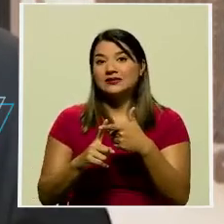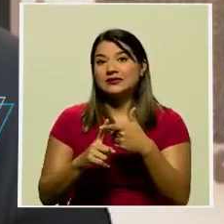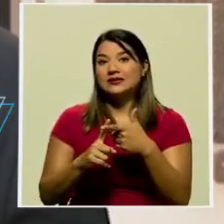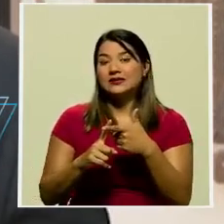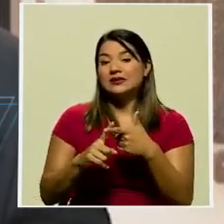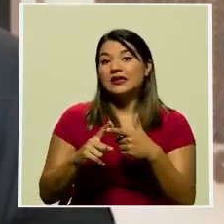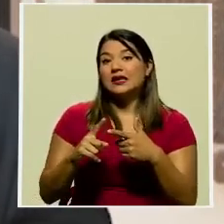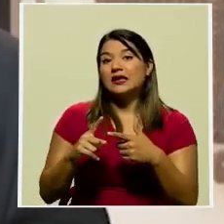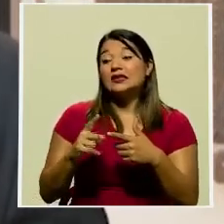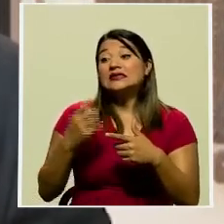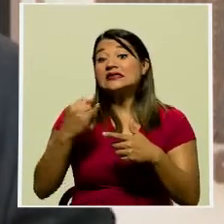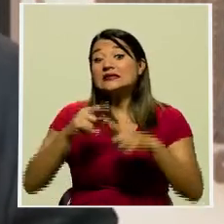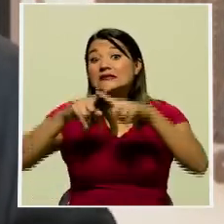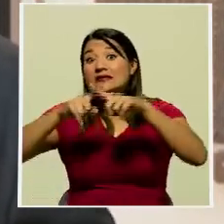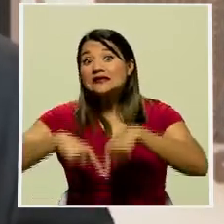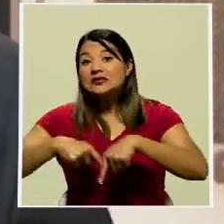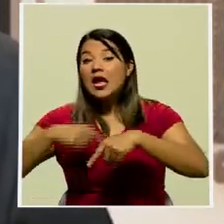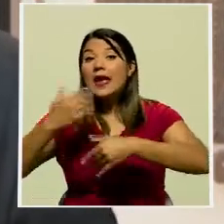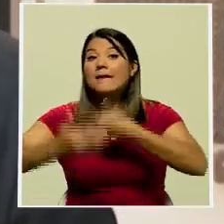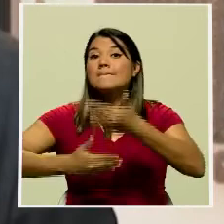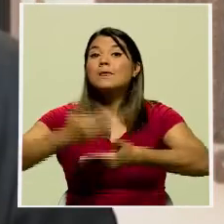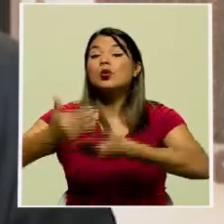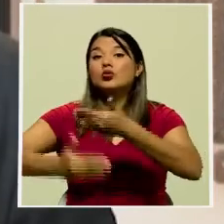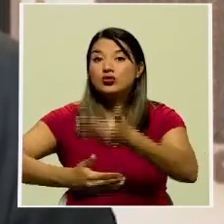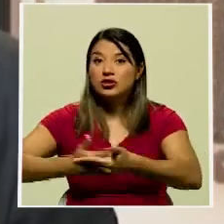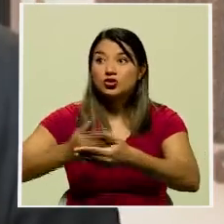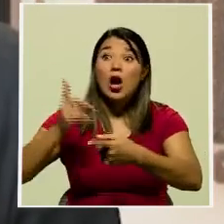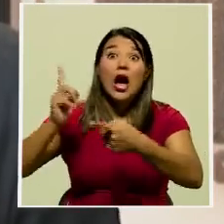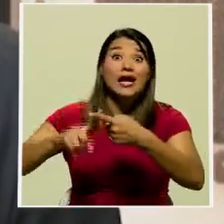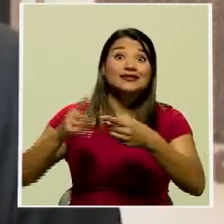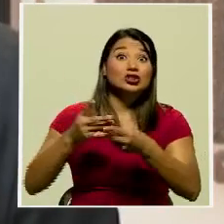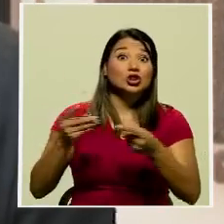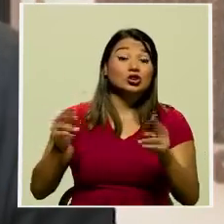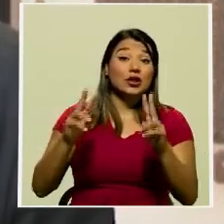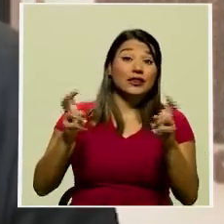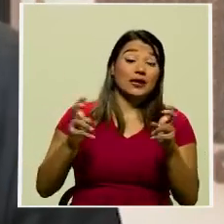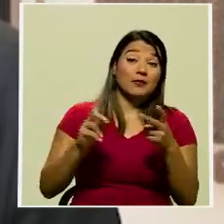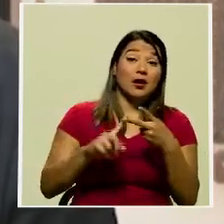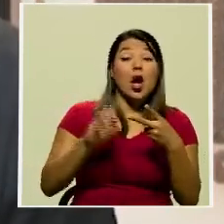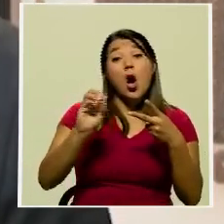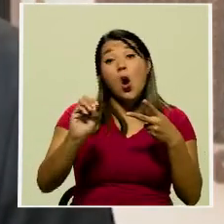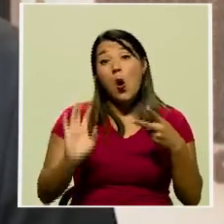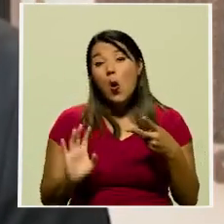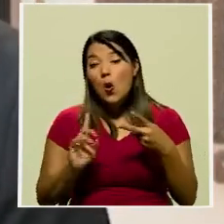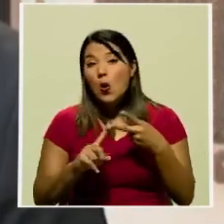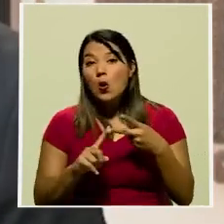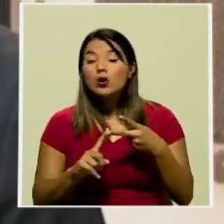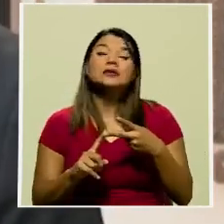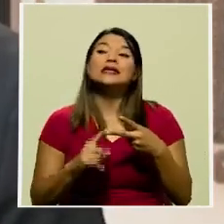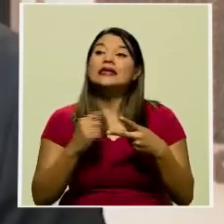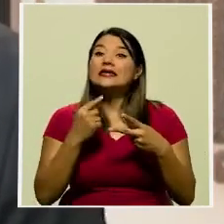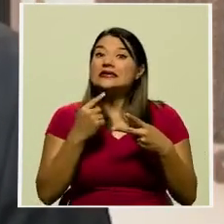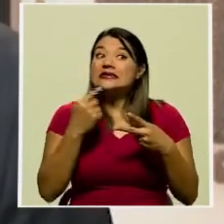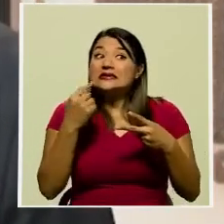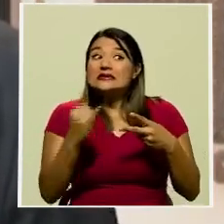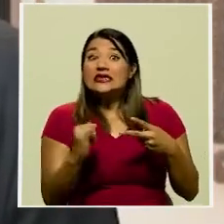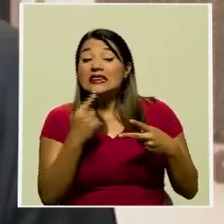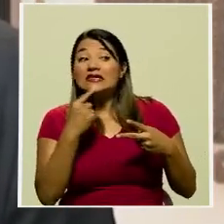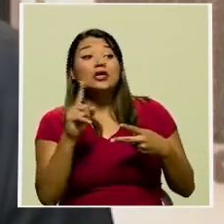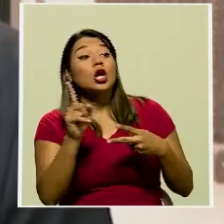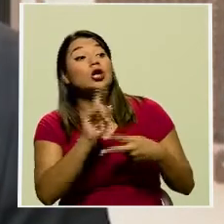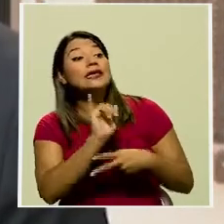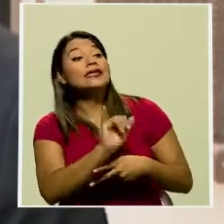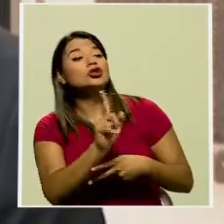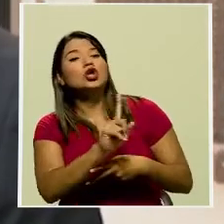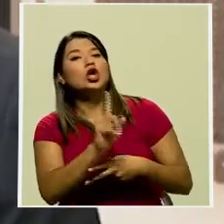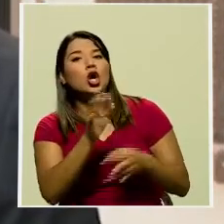mayor, suspenda el proceso mientras el procurador soluciona el tema, o bien estime que es una causa injustificada y se tenga